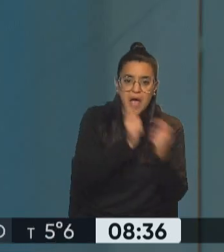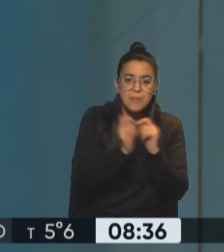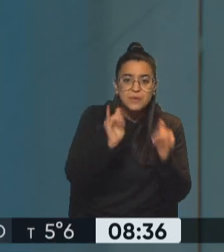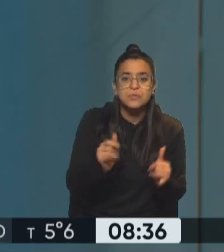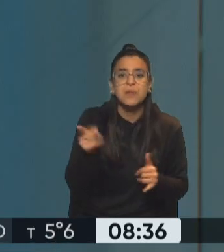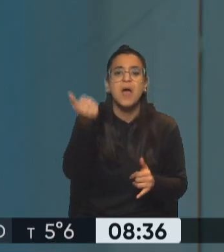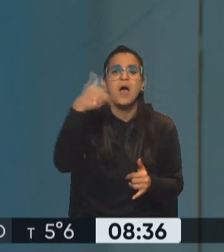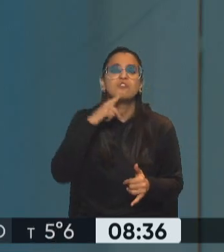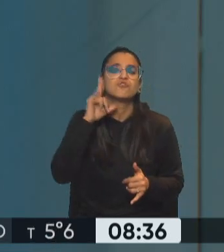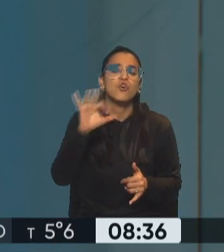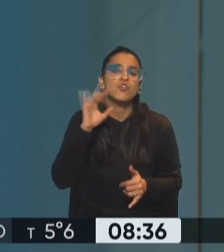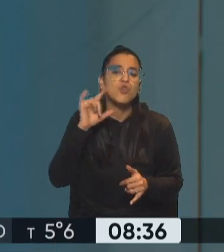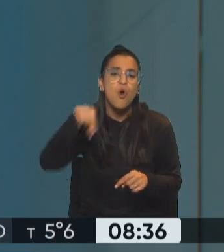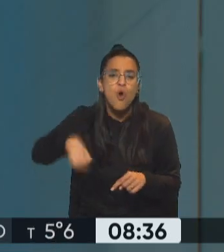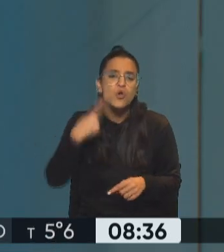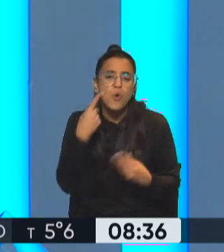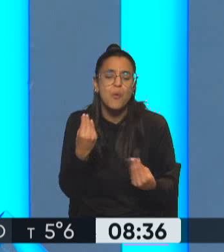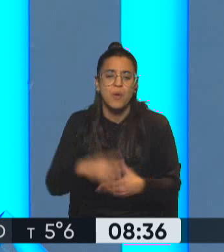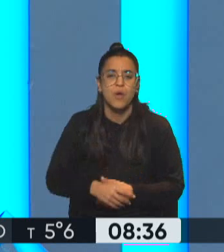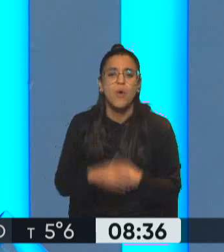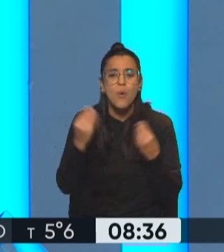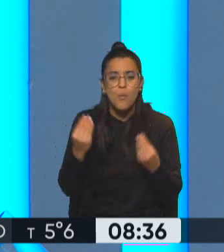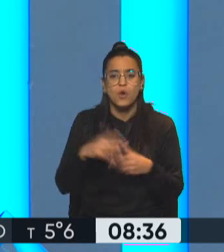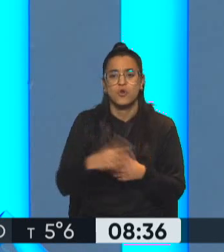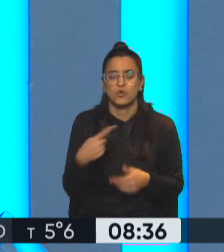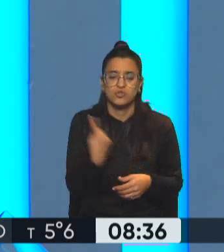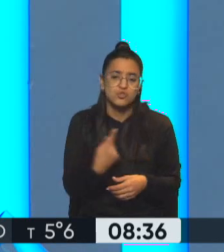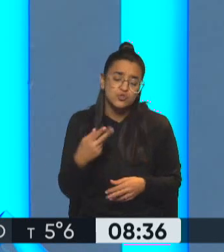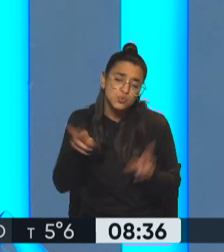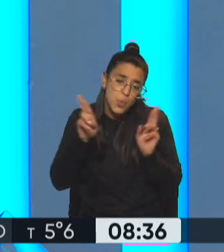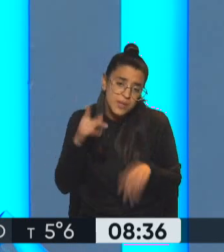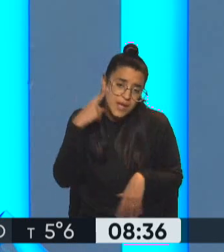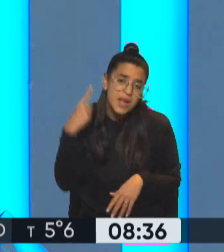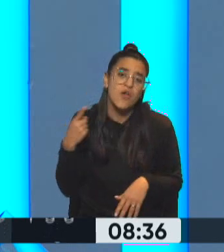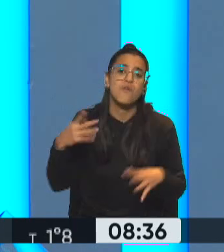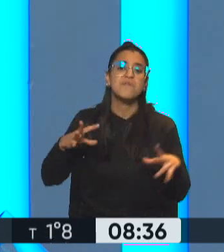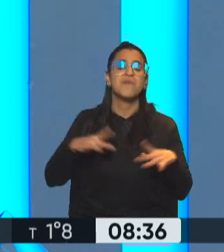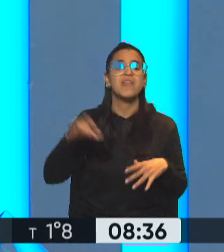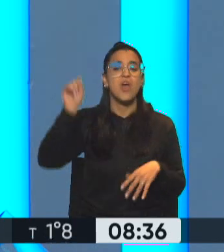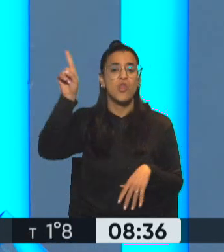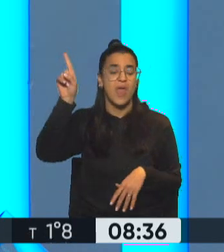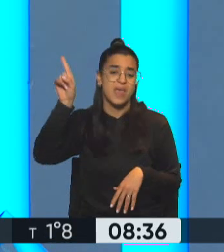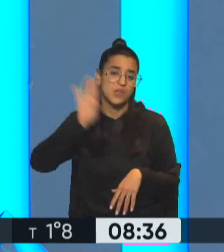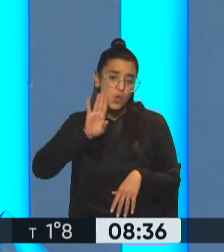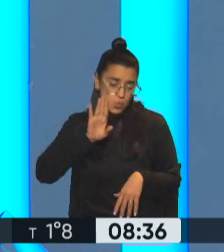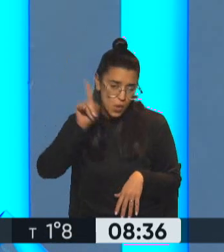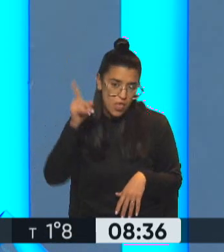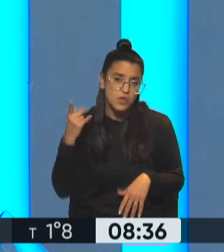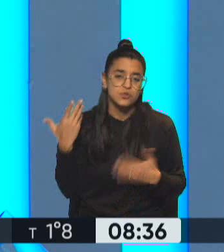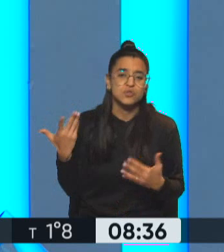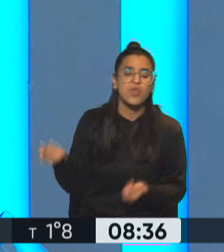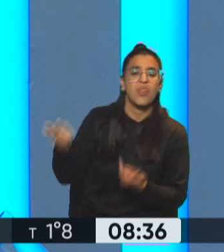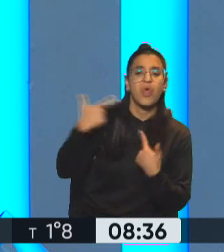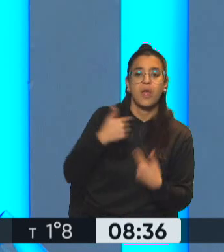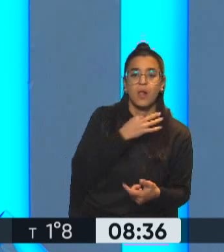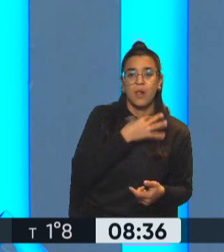bueno, Antonio, ¿vos cómo la ves para hoy? Bueno, tenemos la suerte, creo, que es feriado en Estados Unidos, entonces eso nos da un poco